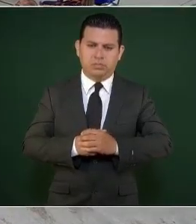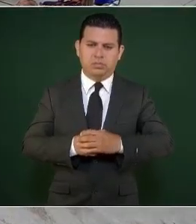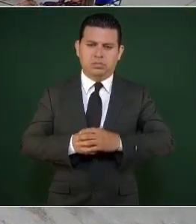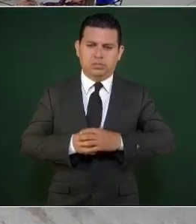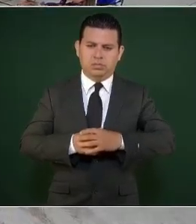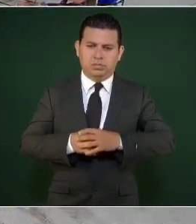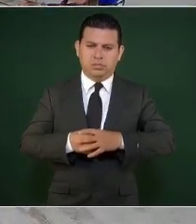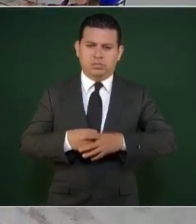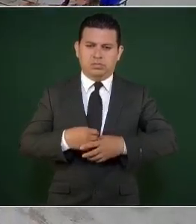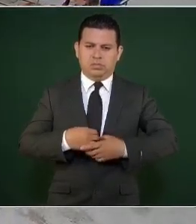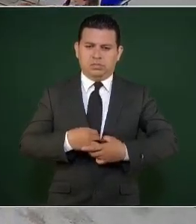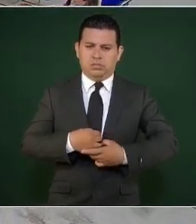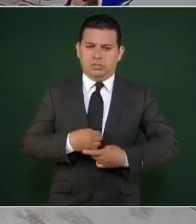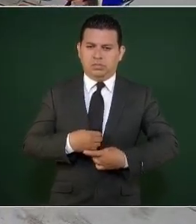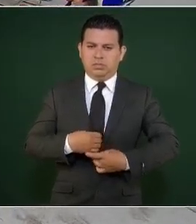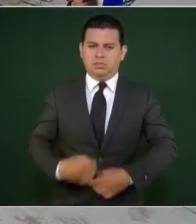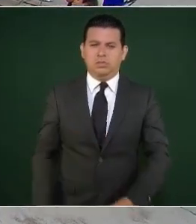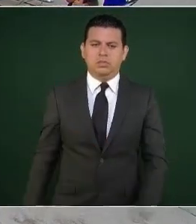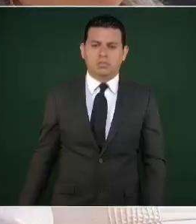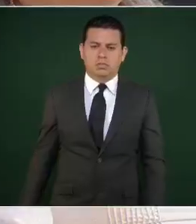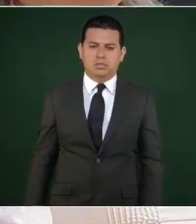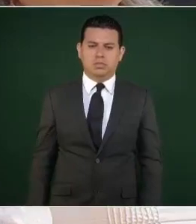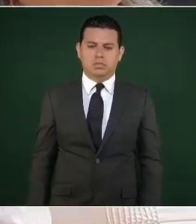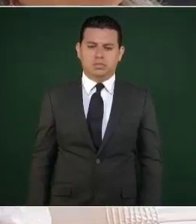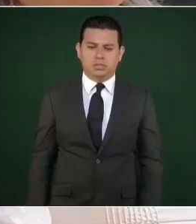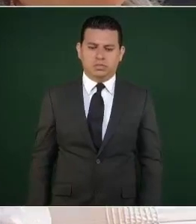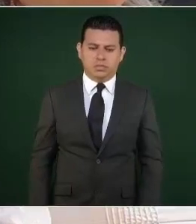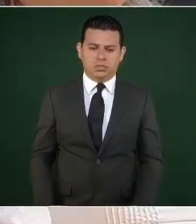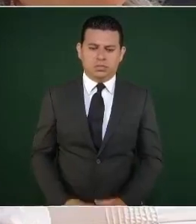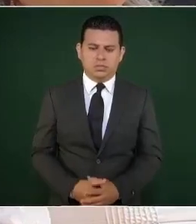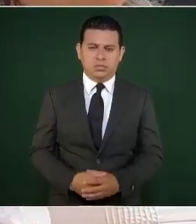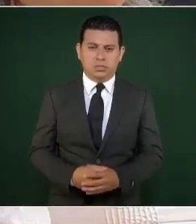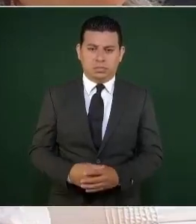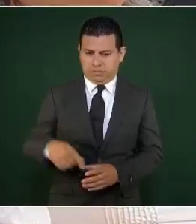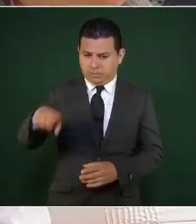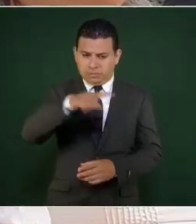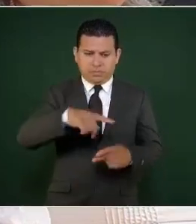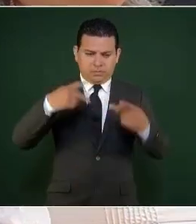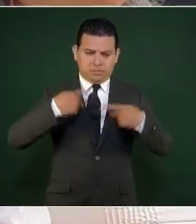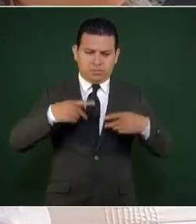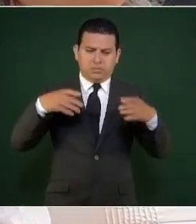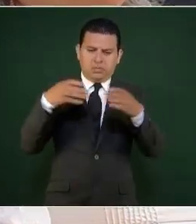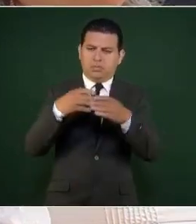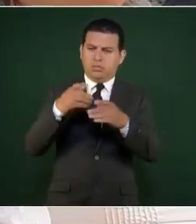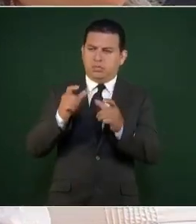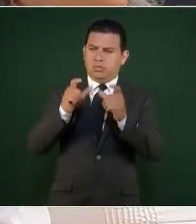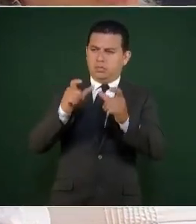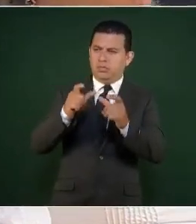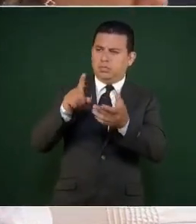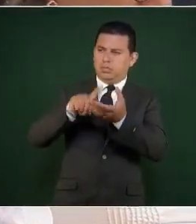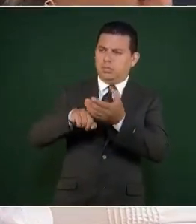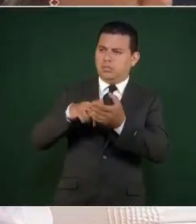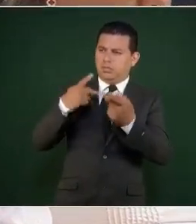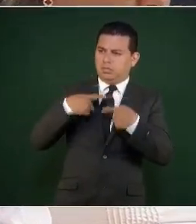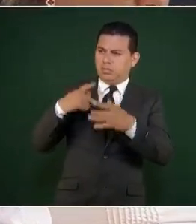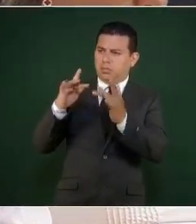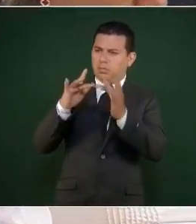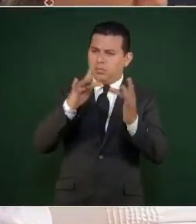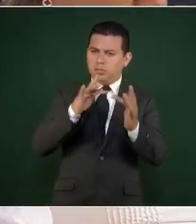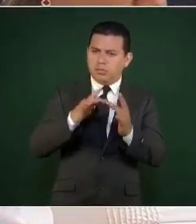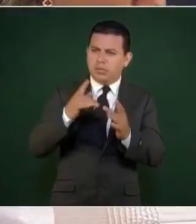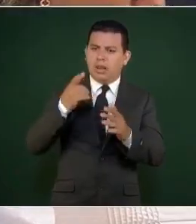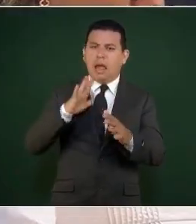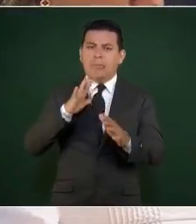extorsión está llegando también a las ONG, a las ONGs. ¿Usted en el Gabinete de Seguridad tiene algún reporte sobre